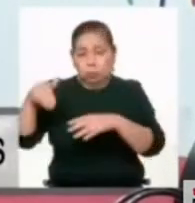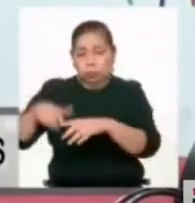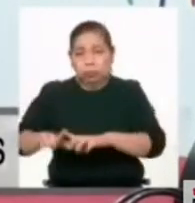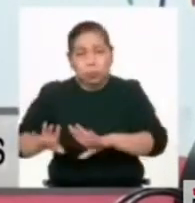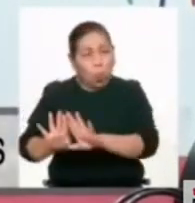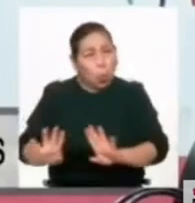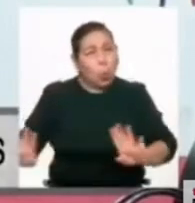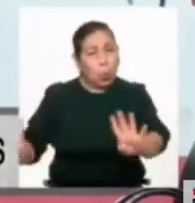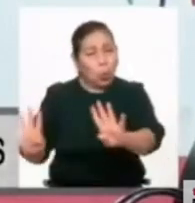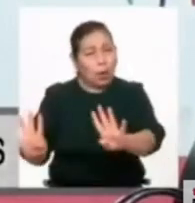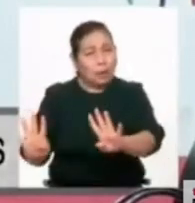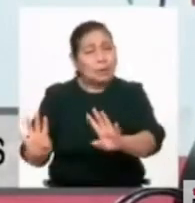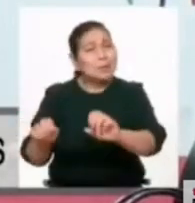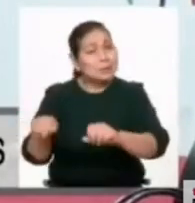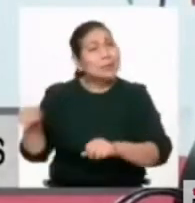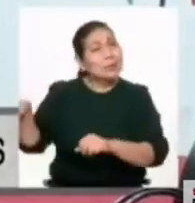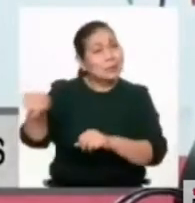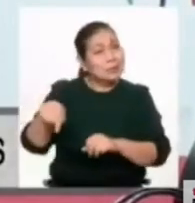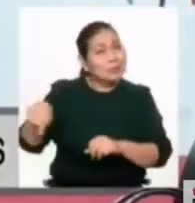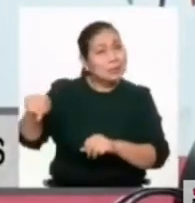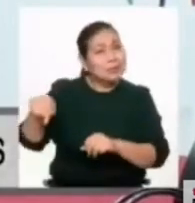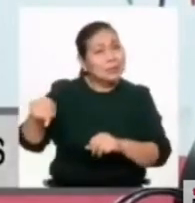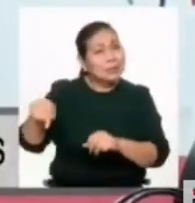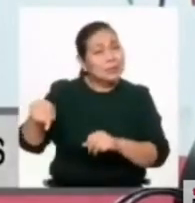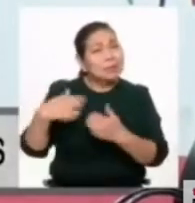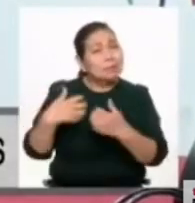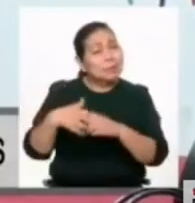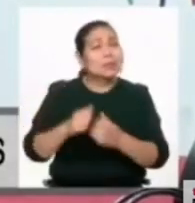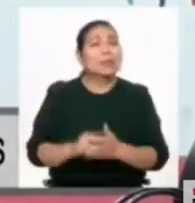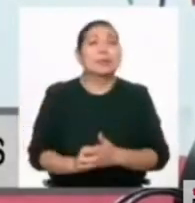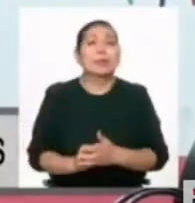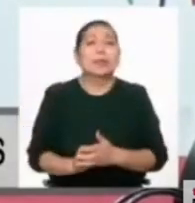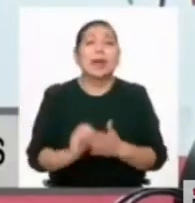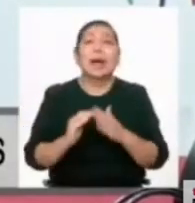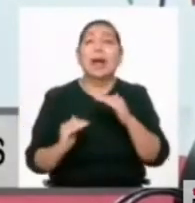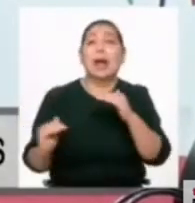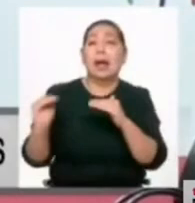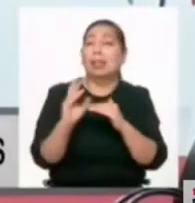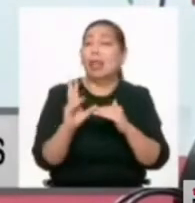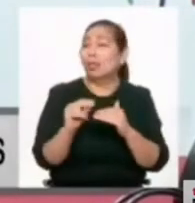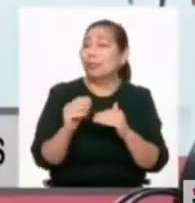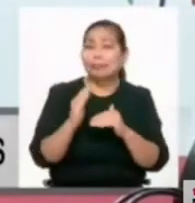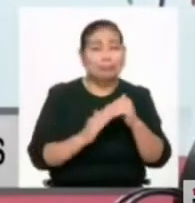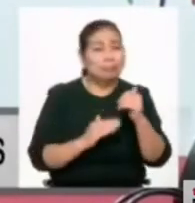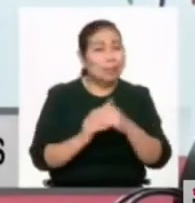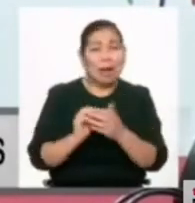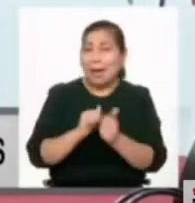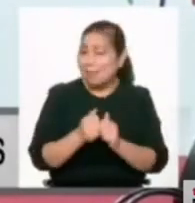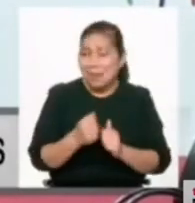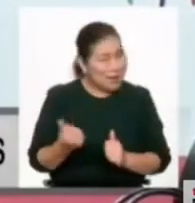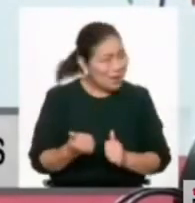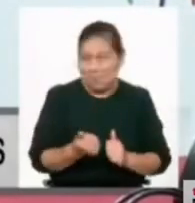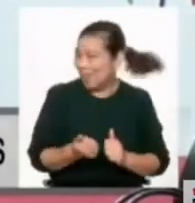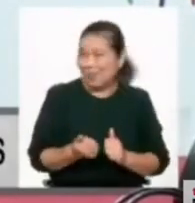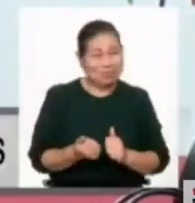tal sitio. Se está atendiendo esas pequeñas represas en las partes altas que no se construyen de la noche a la